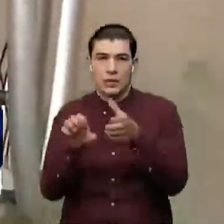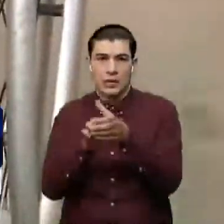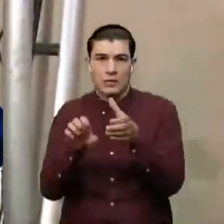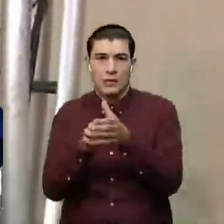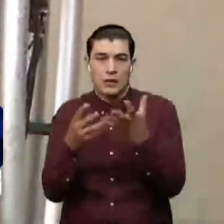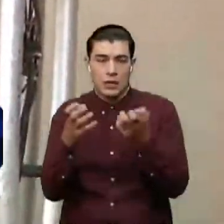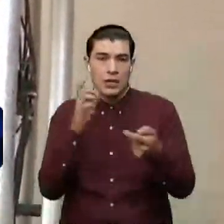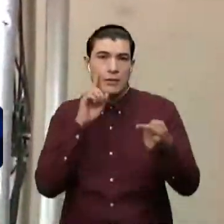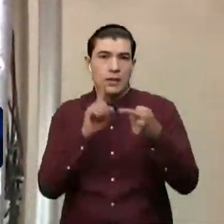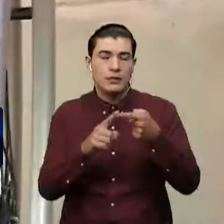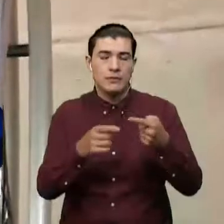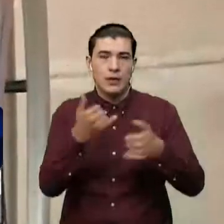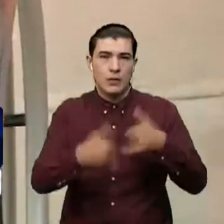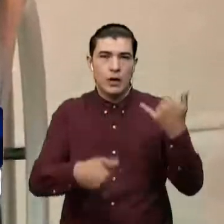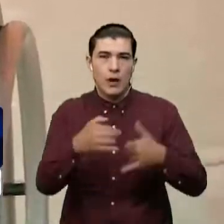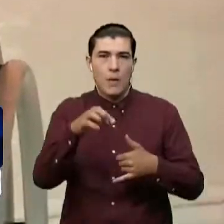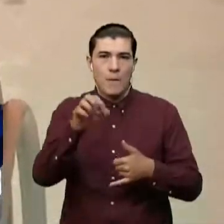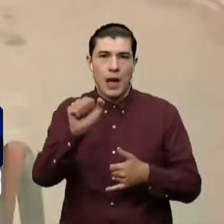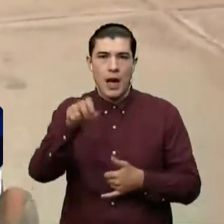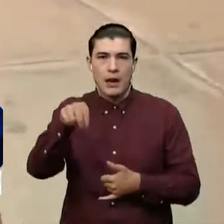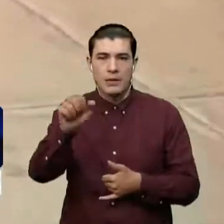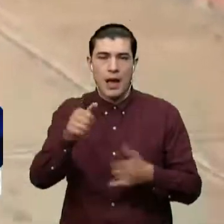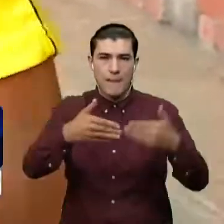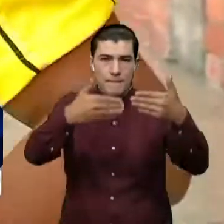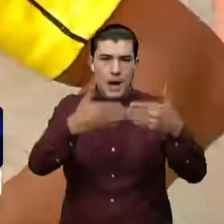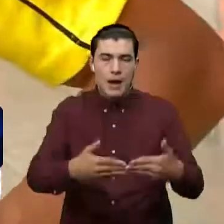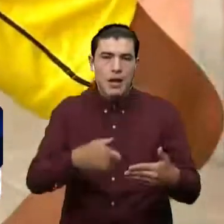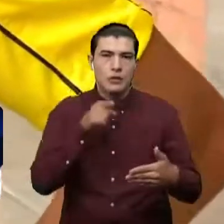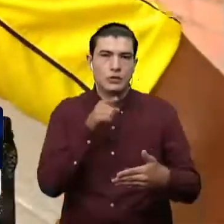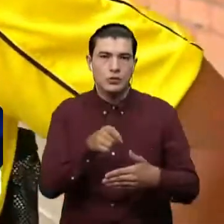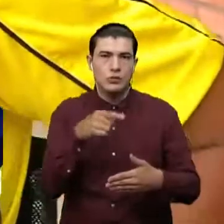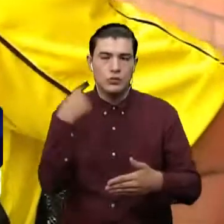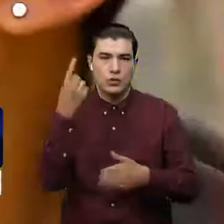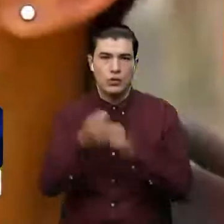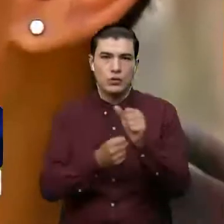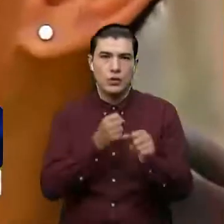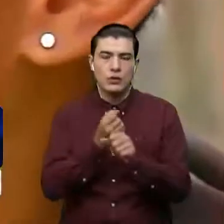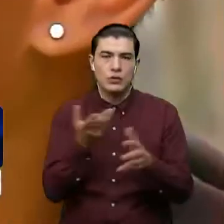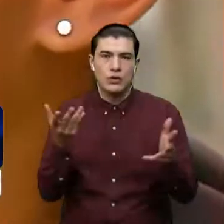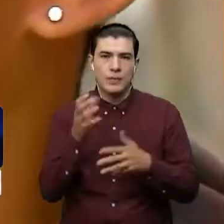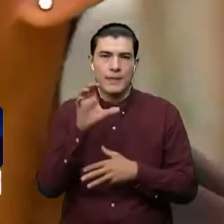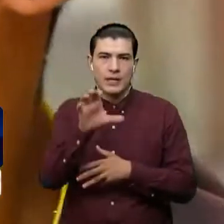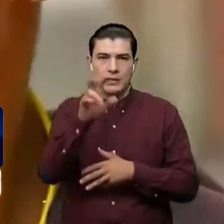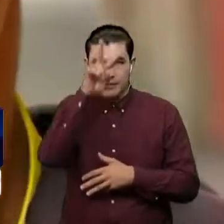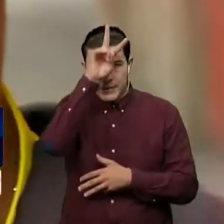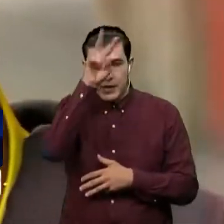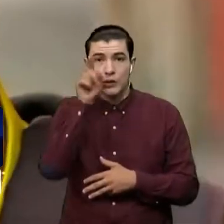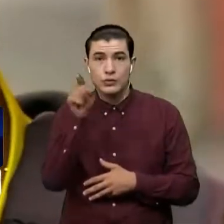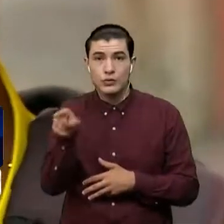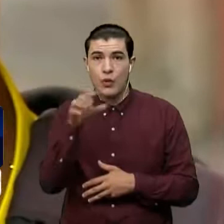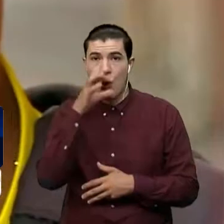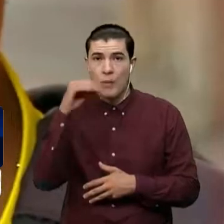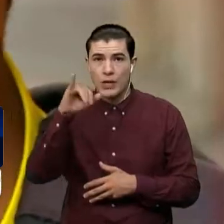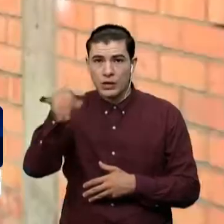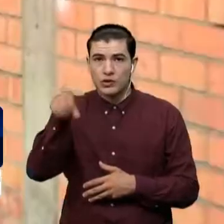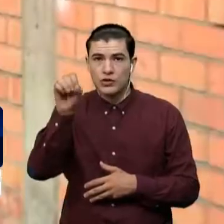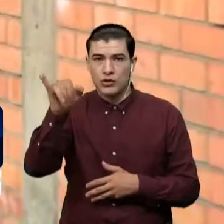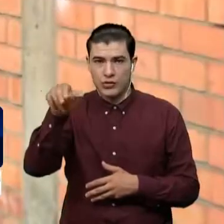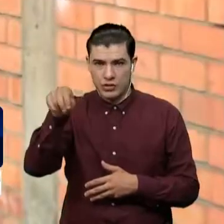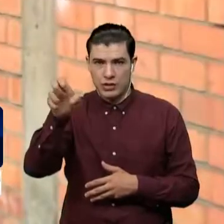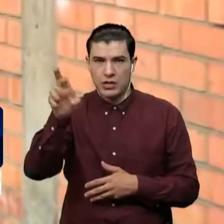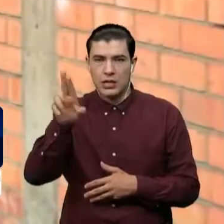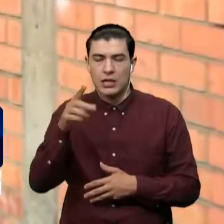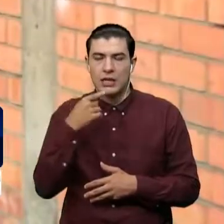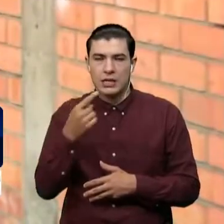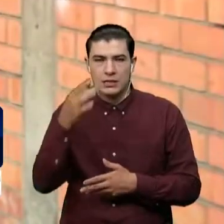juegos parapanamericanos que se cumplirán en perú el próximo año yo y más granado se refirió a su proceso con selección si